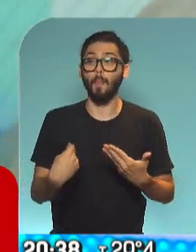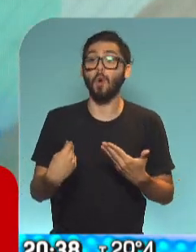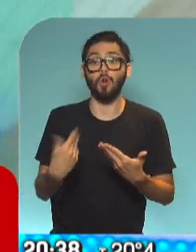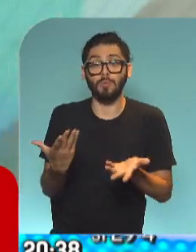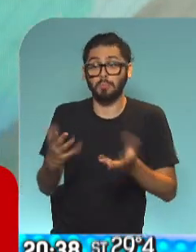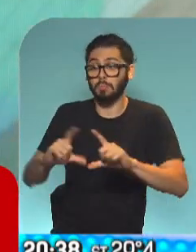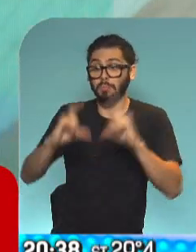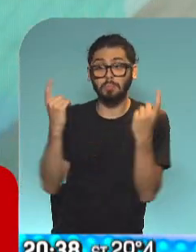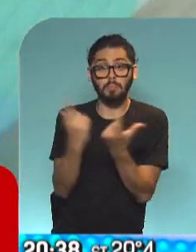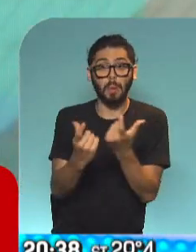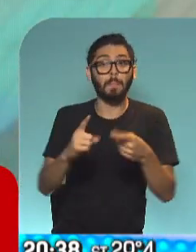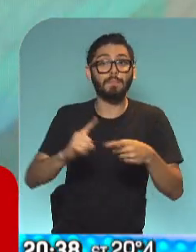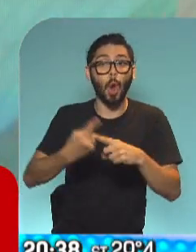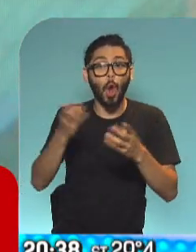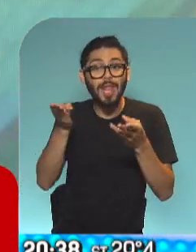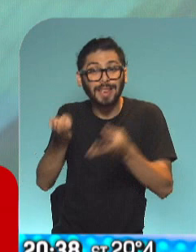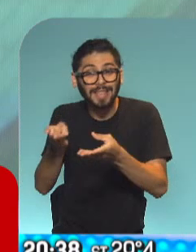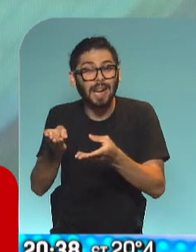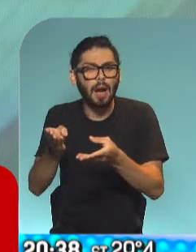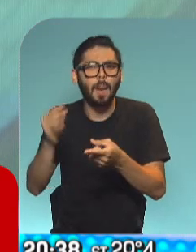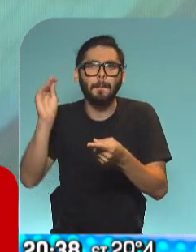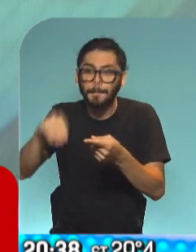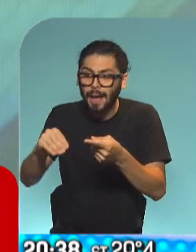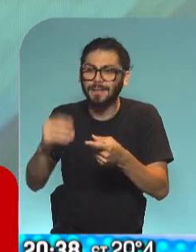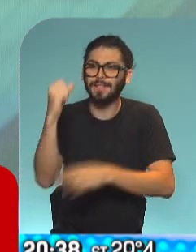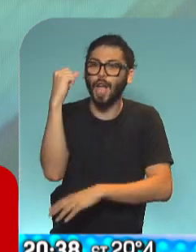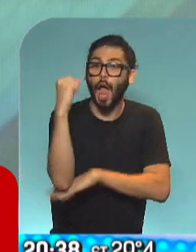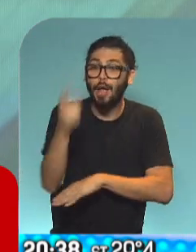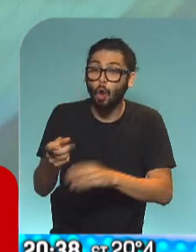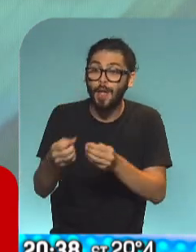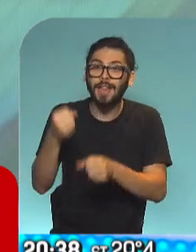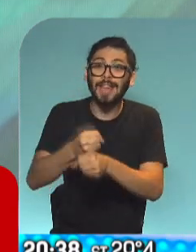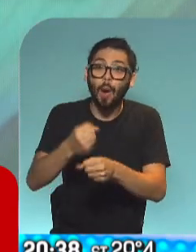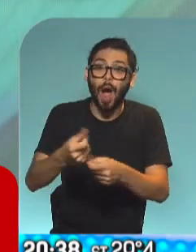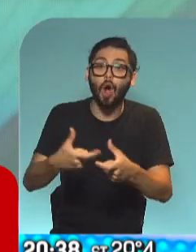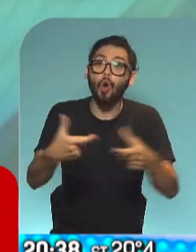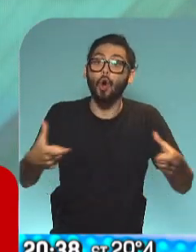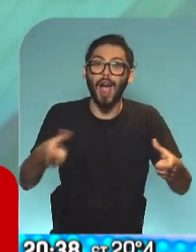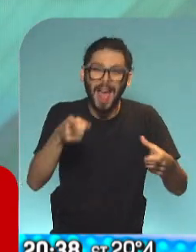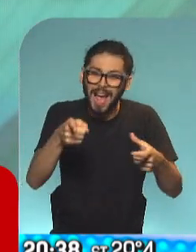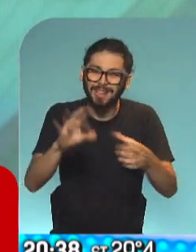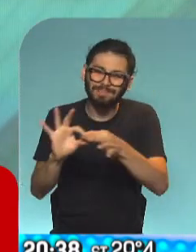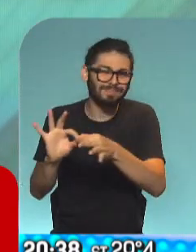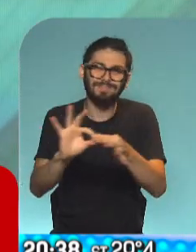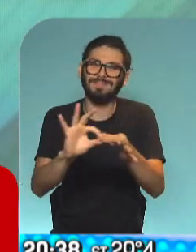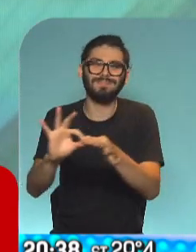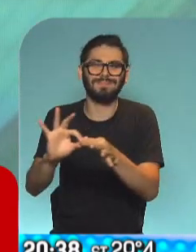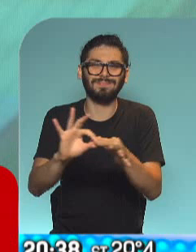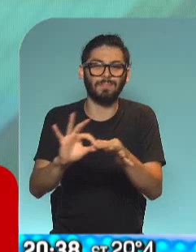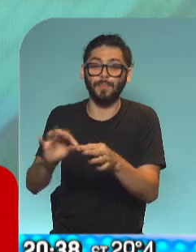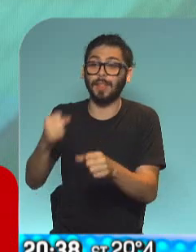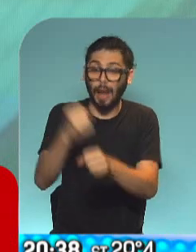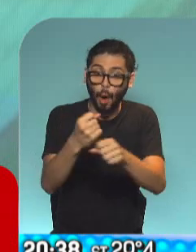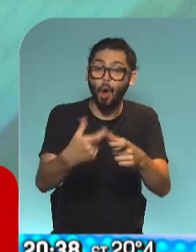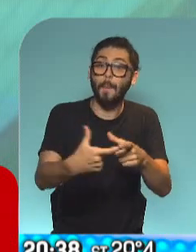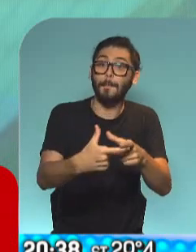también, pero orientadas a una economía que genere trabajo. Ampliar las fuentes de trabajo para la población activa es